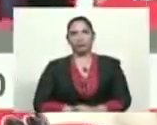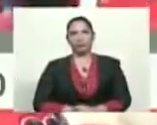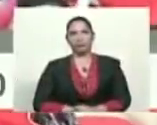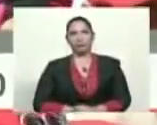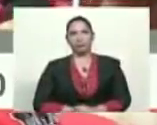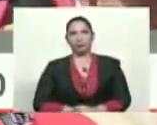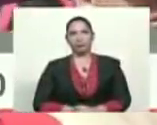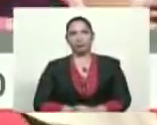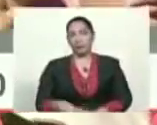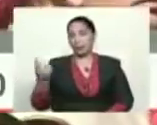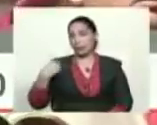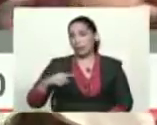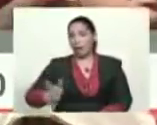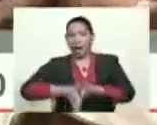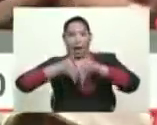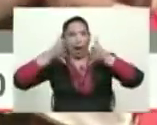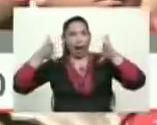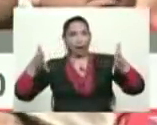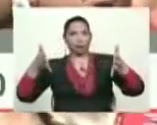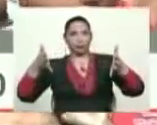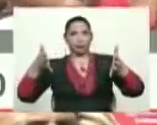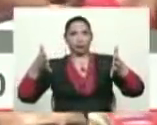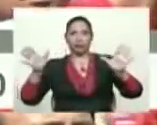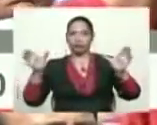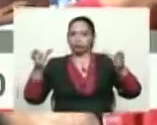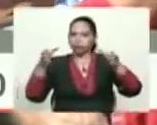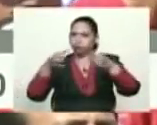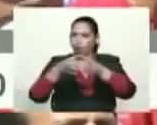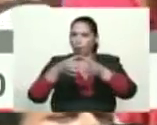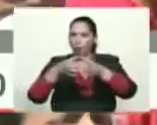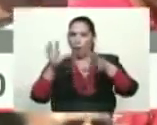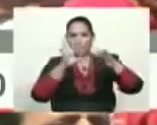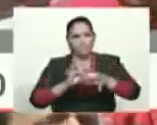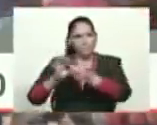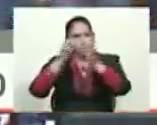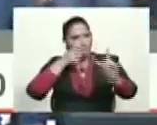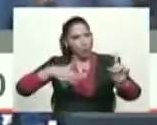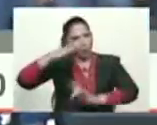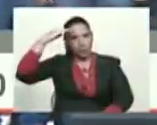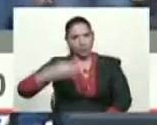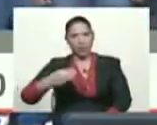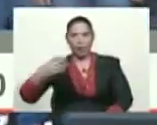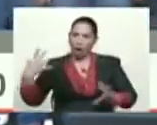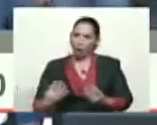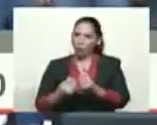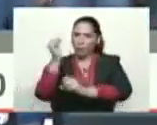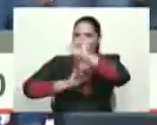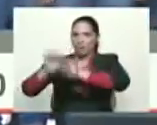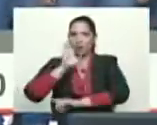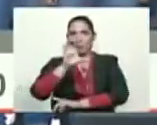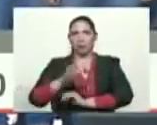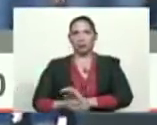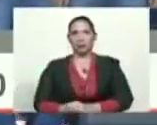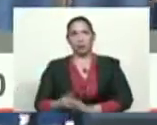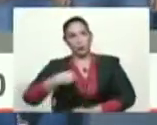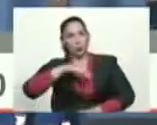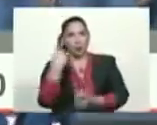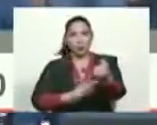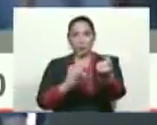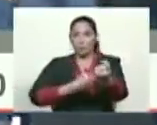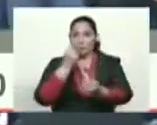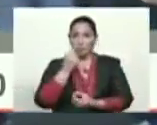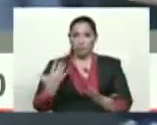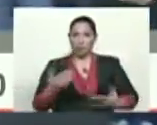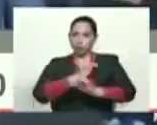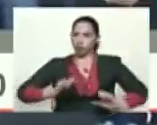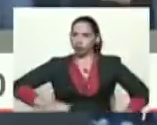más que nunca tenemos una gran estructura cívico-militar para acompañar la defensa de la patria. A nuestros hermanos de la